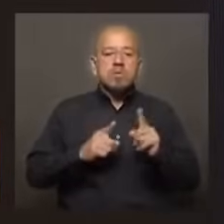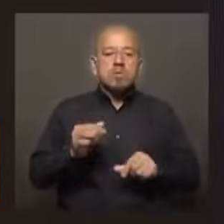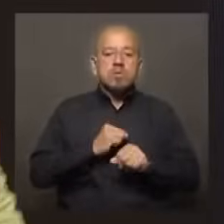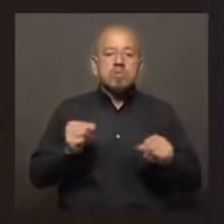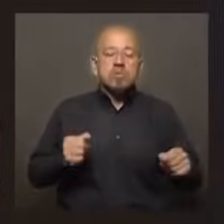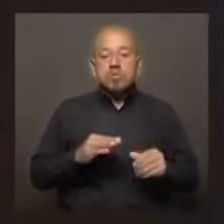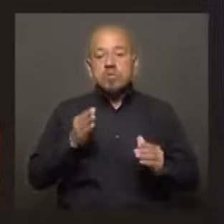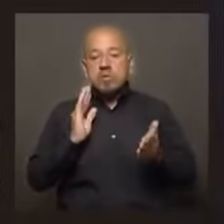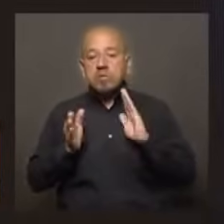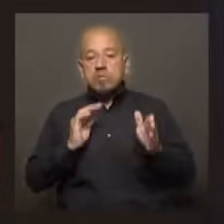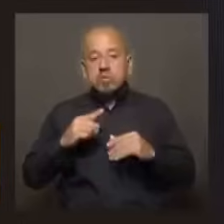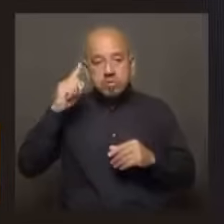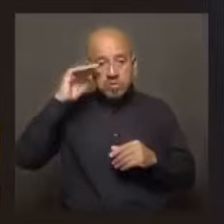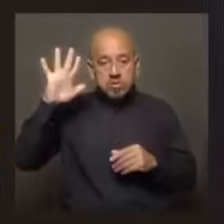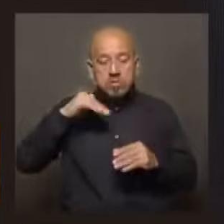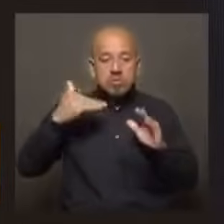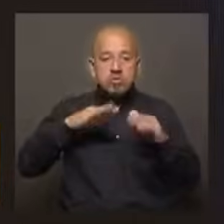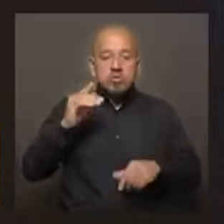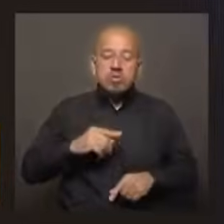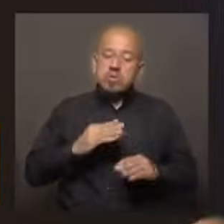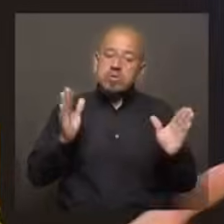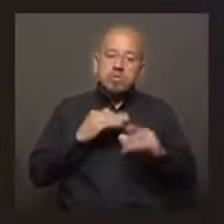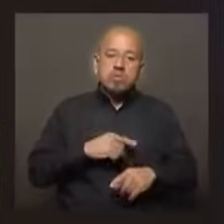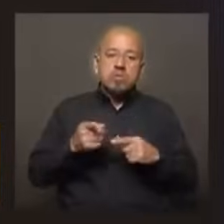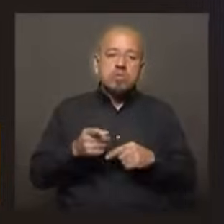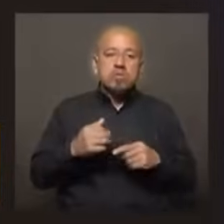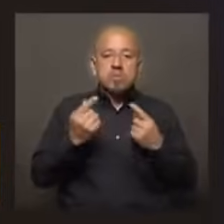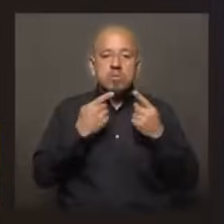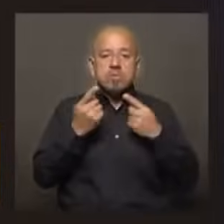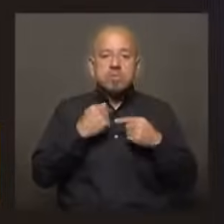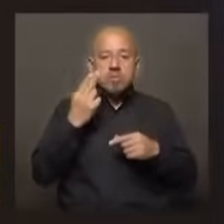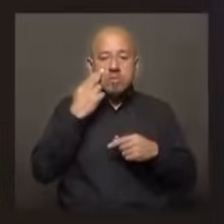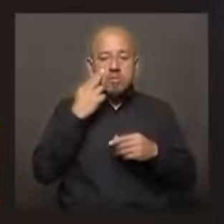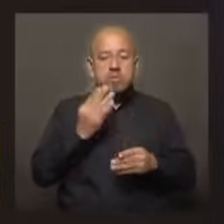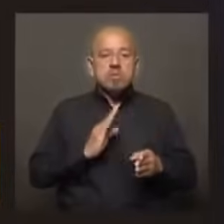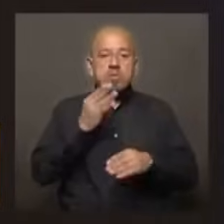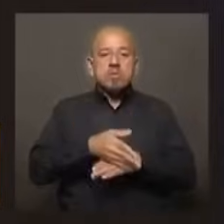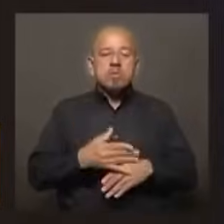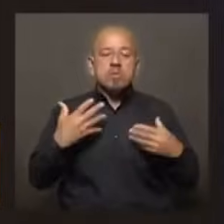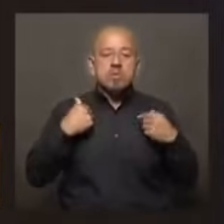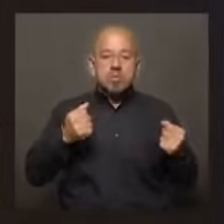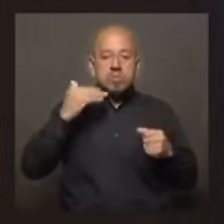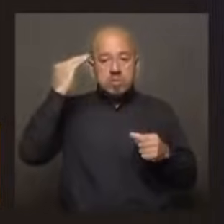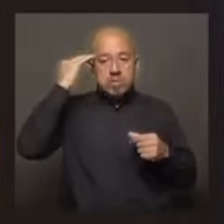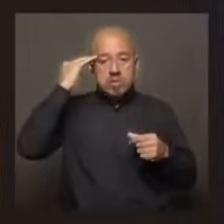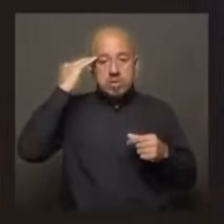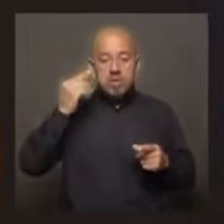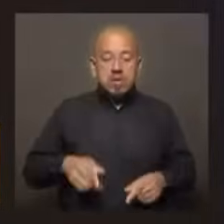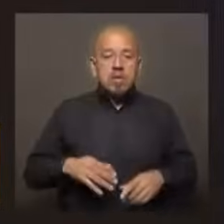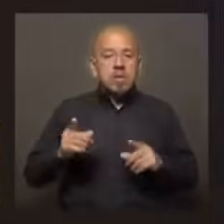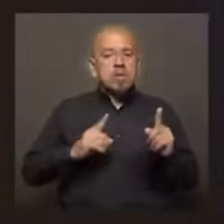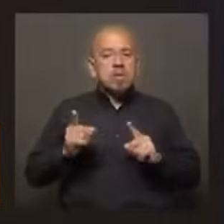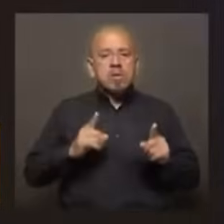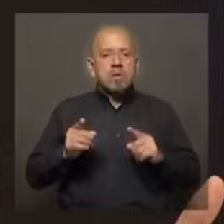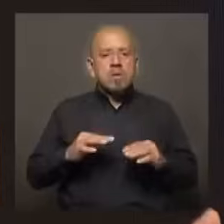proceso terapéutico y la mayoría no puede. Y hemos hablado en otros programas de los problemas de acceso a salud mental que hay. Ni hablemos de que muchos de estos